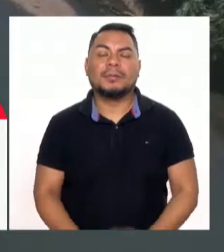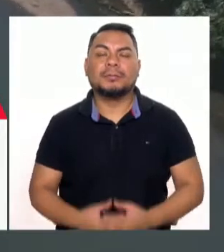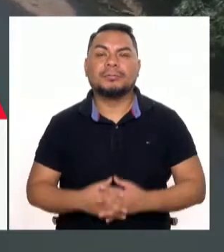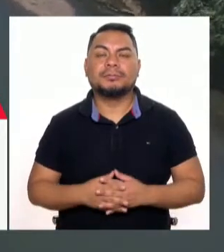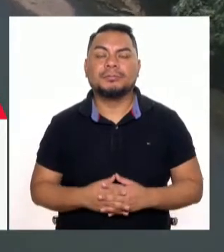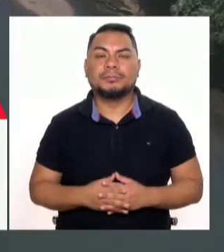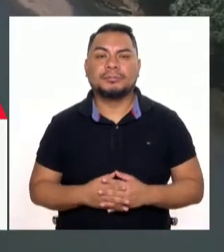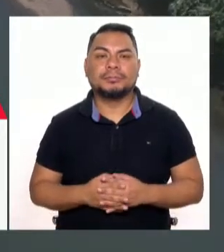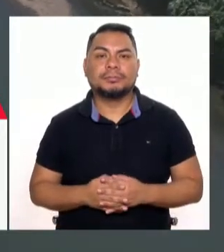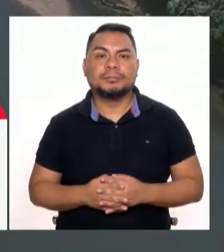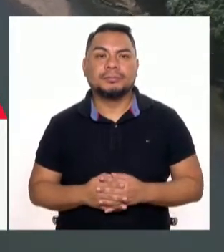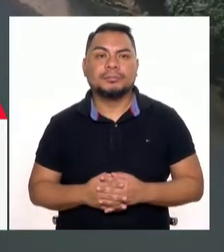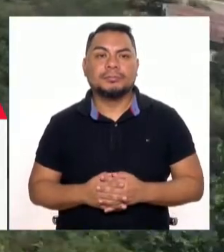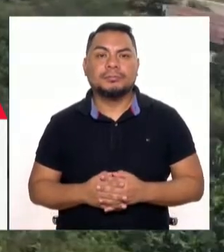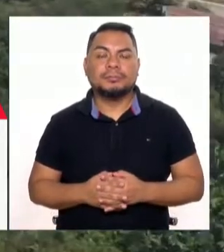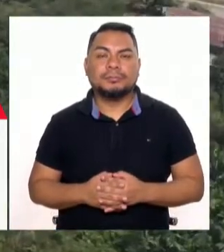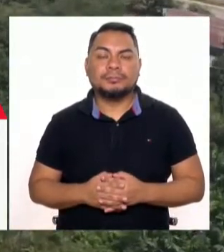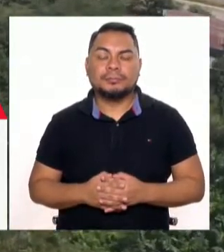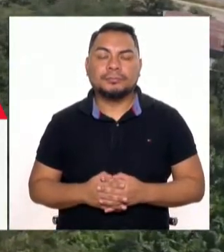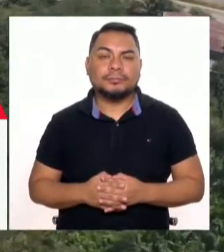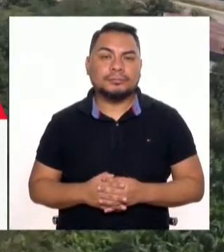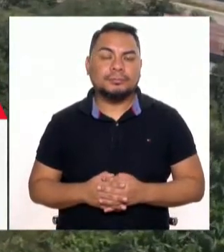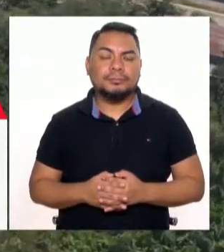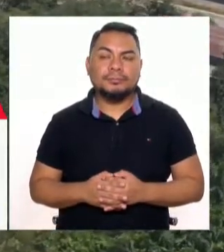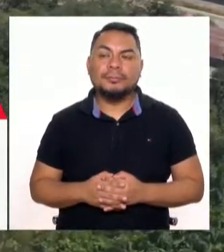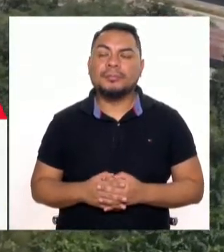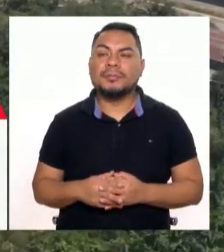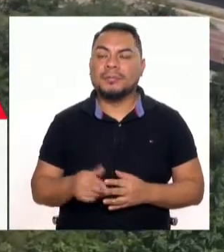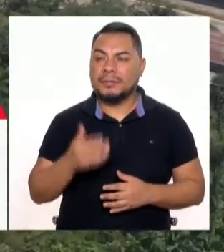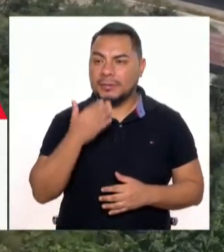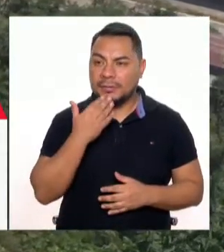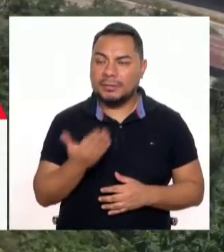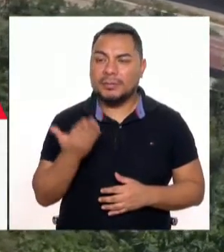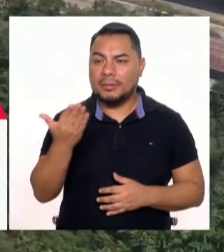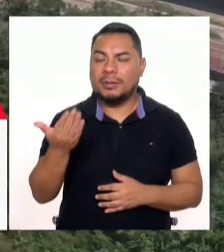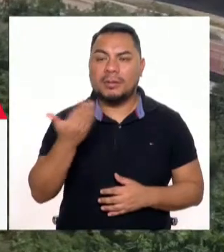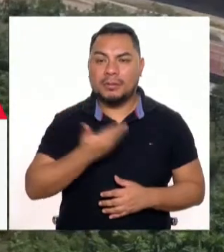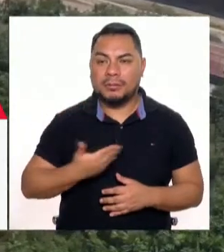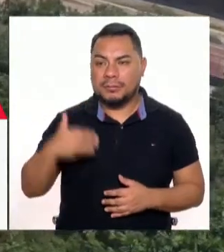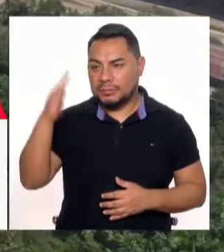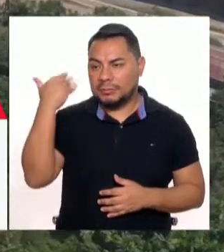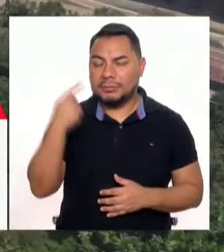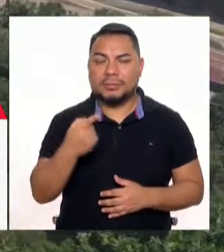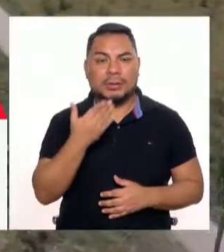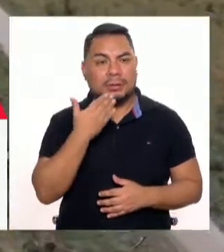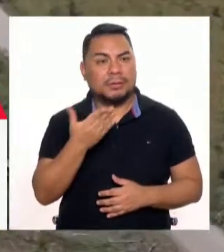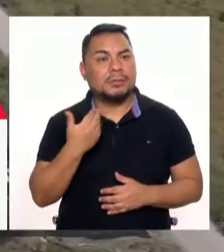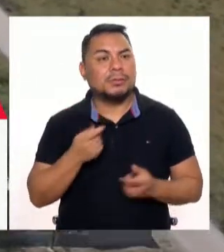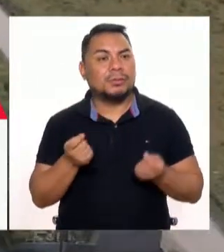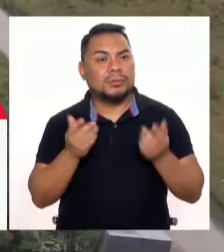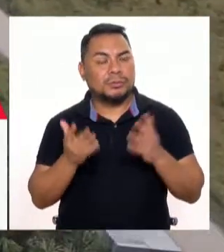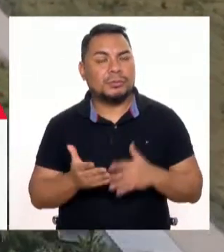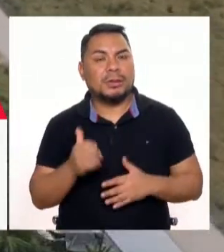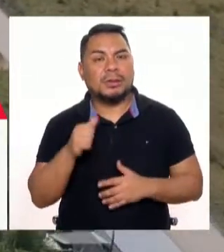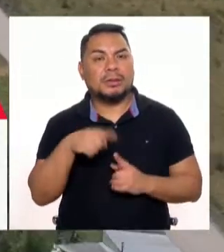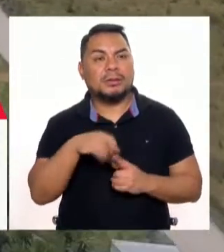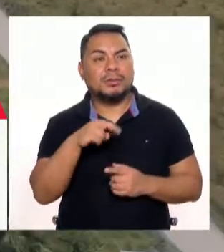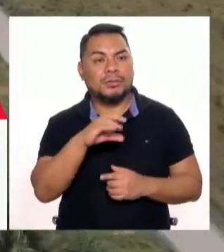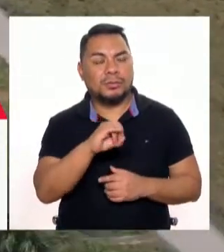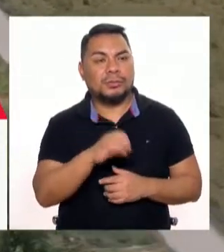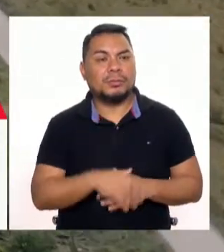señora presidenta de una boluarte zegarra como señor gobernador Antonio pulgar